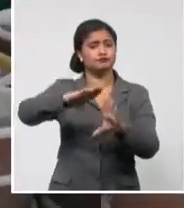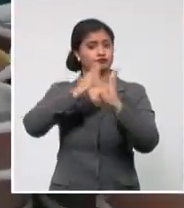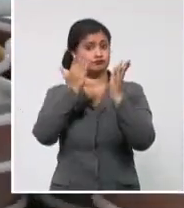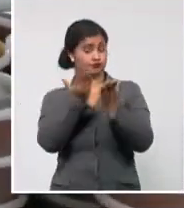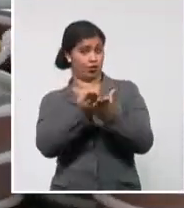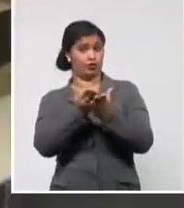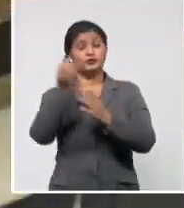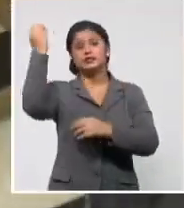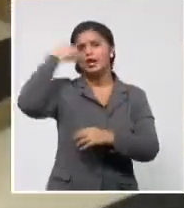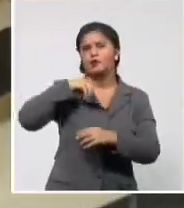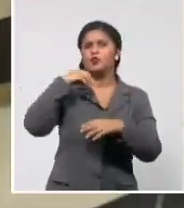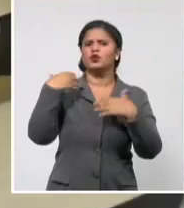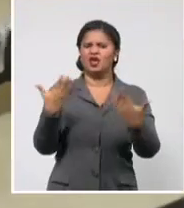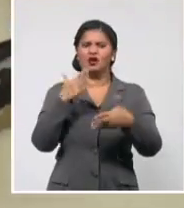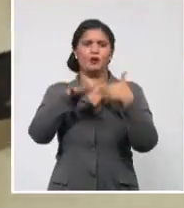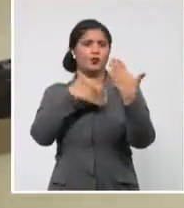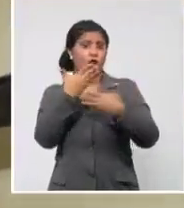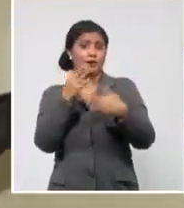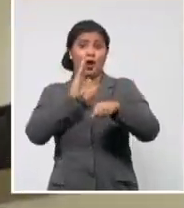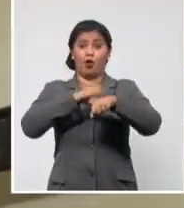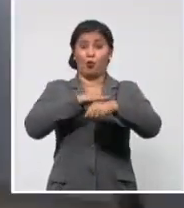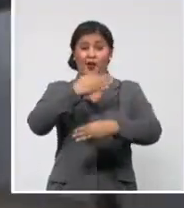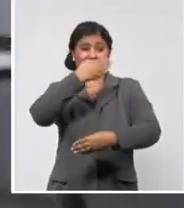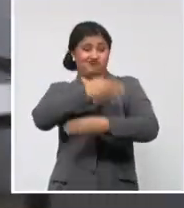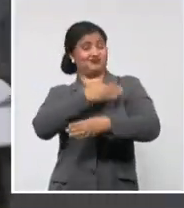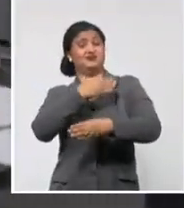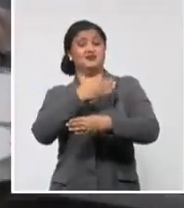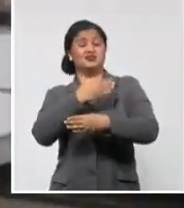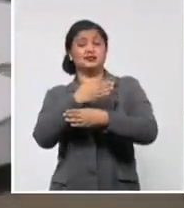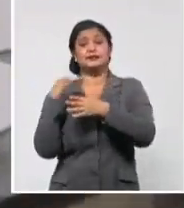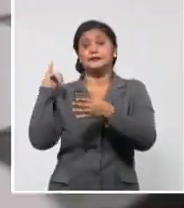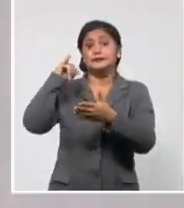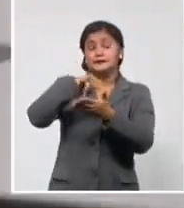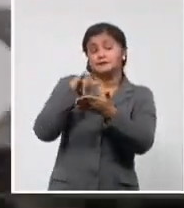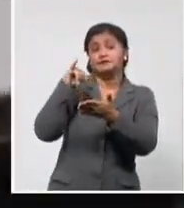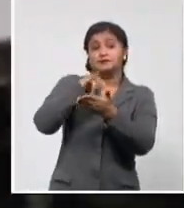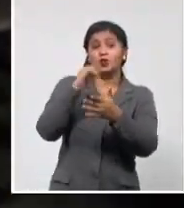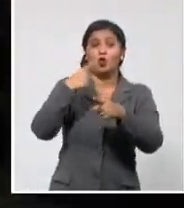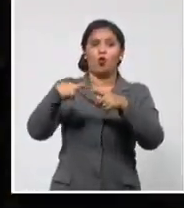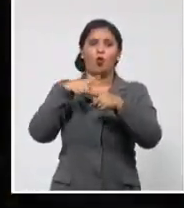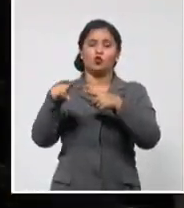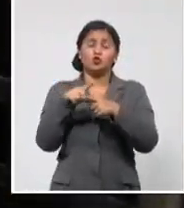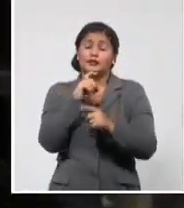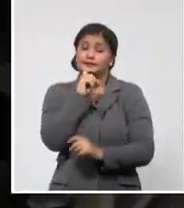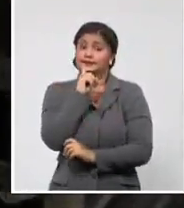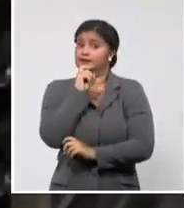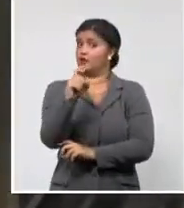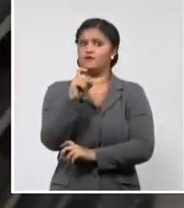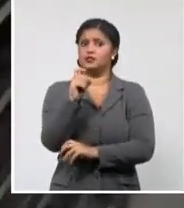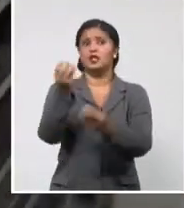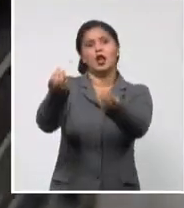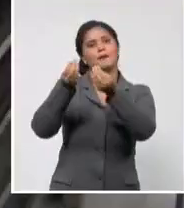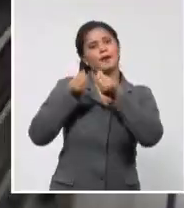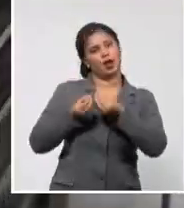con las importaciones, el sector asume retos que implican entrega y compromiso.